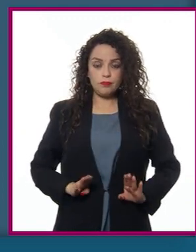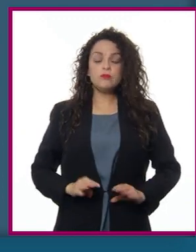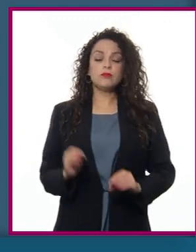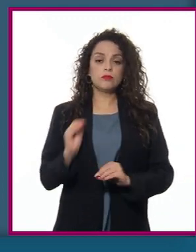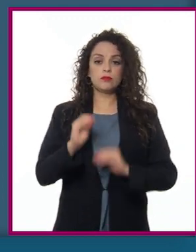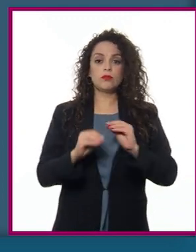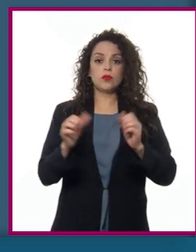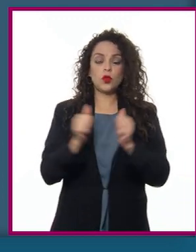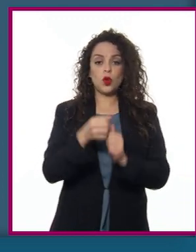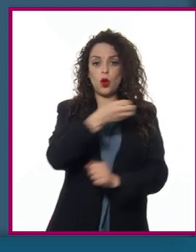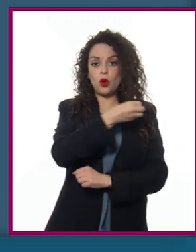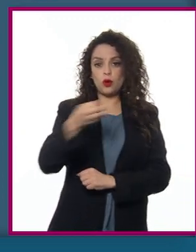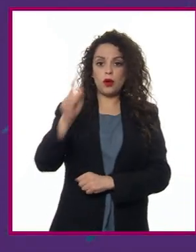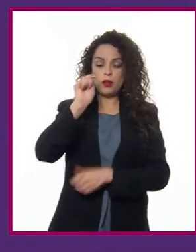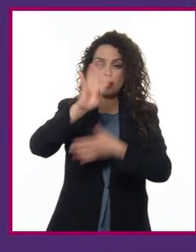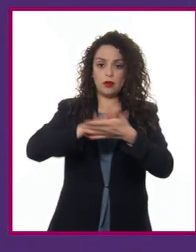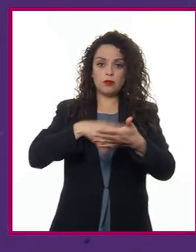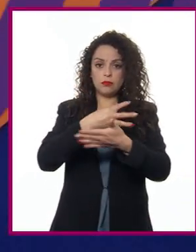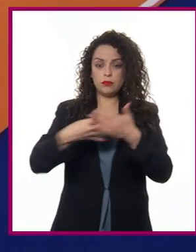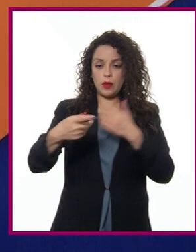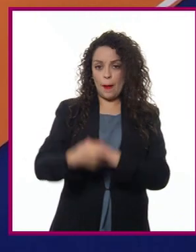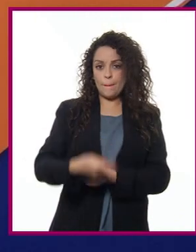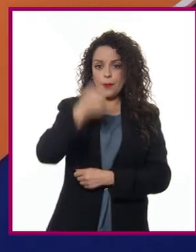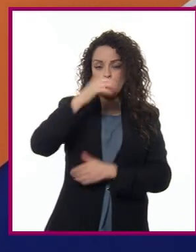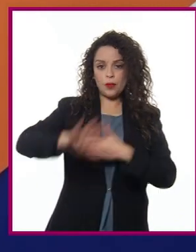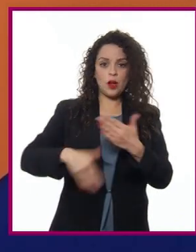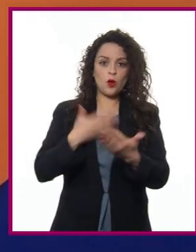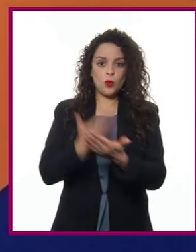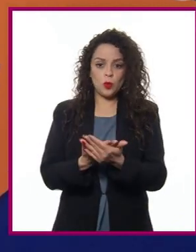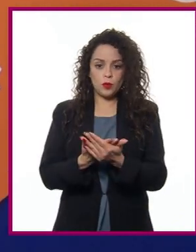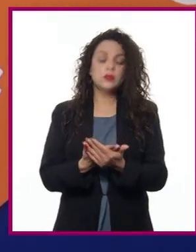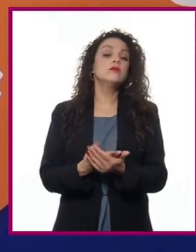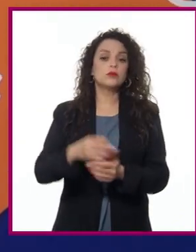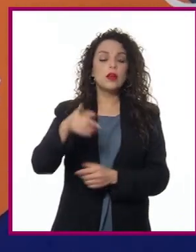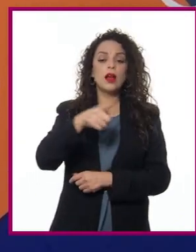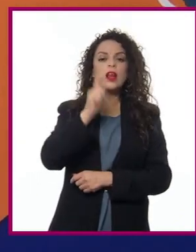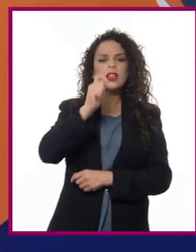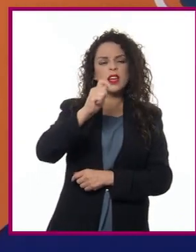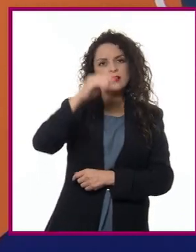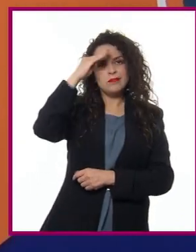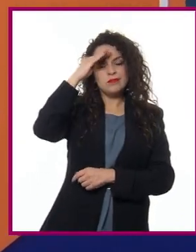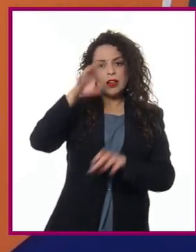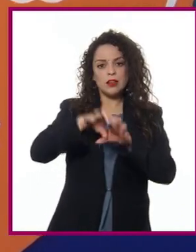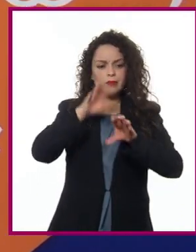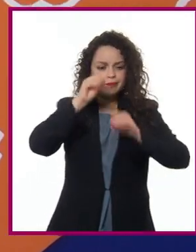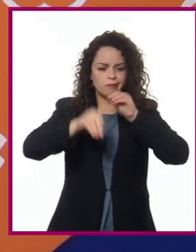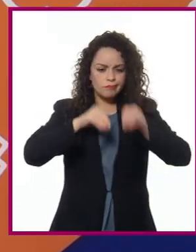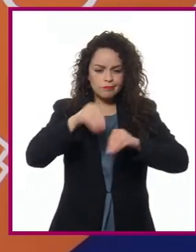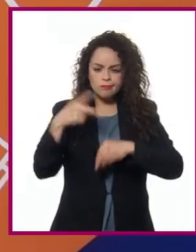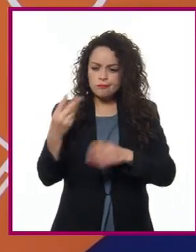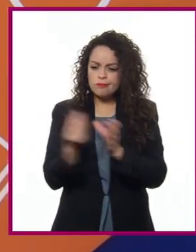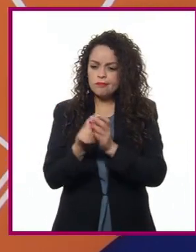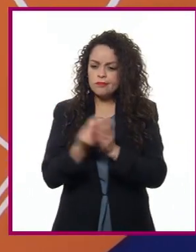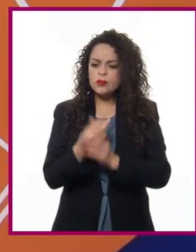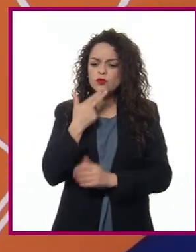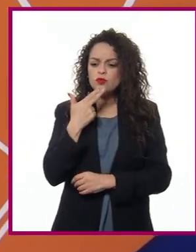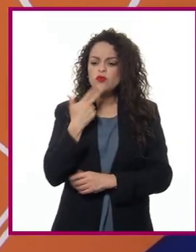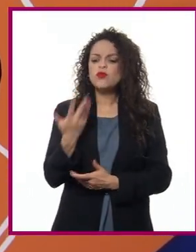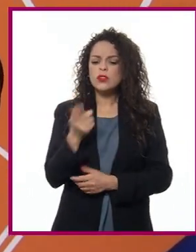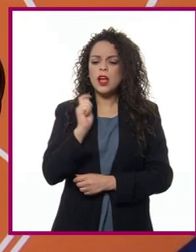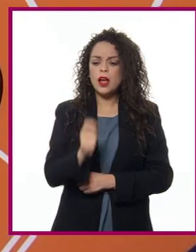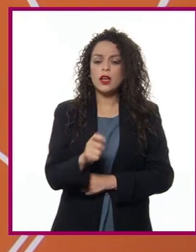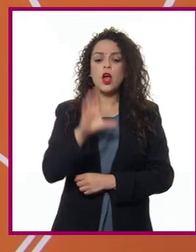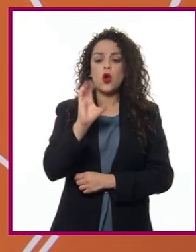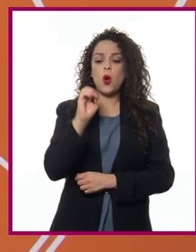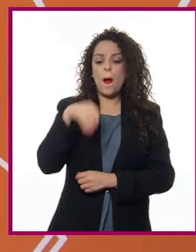primera propuesta de la tabla periódica de los elementos. Uno de los criterios que utilizó Mendeleev para clasificar a los elementos fue el tipo de compuesto